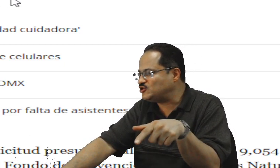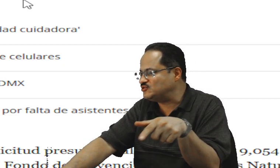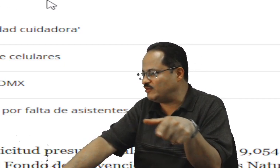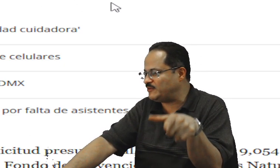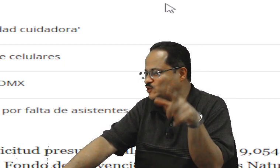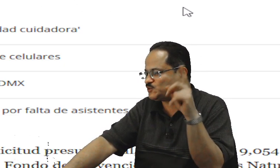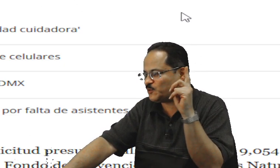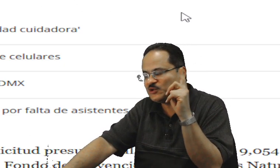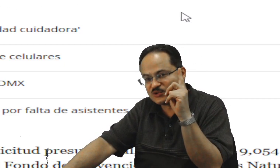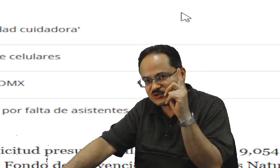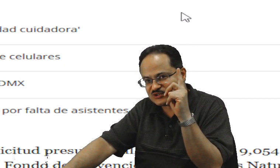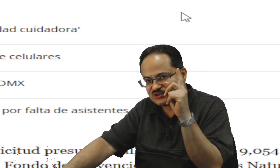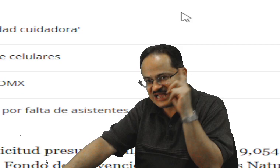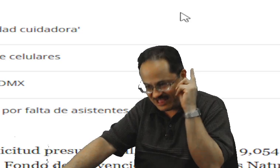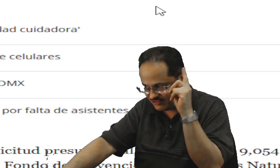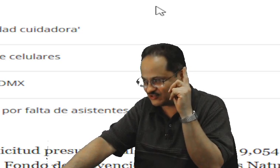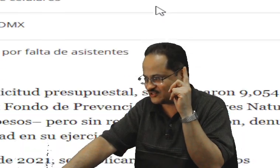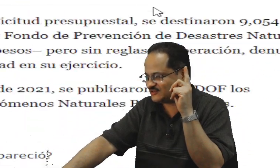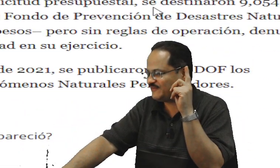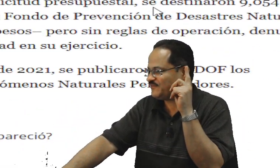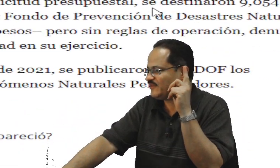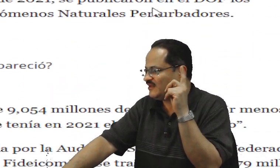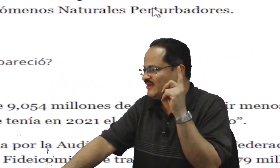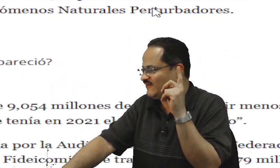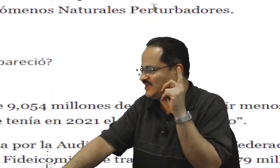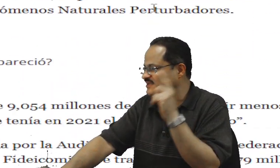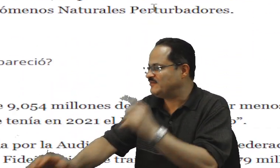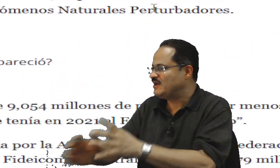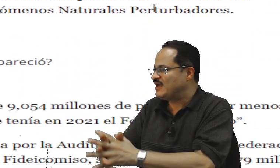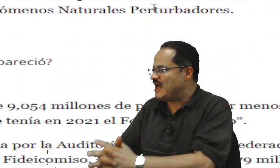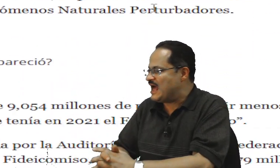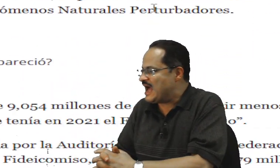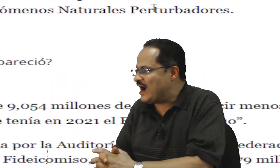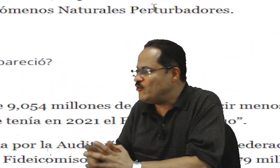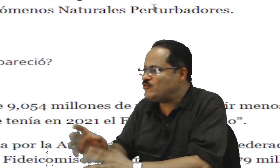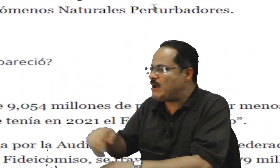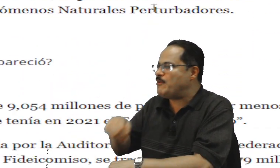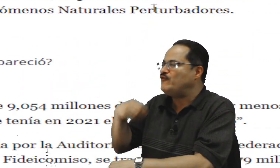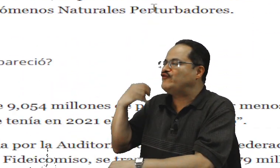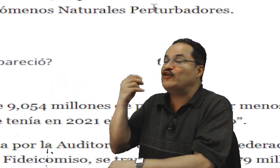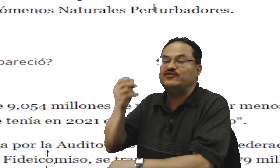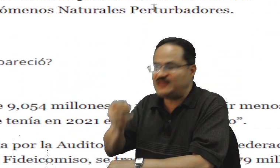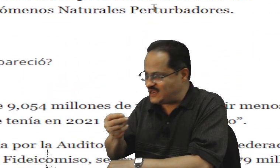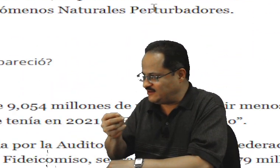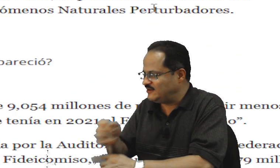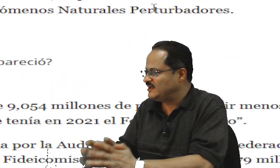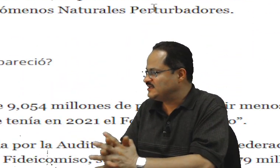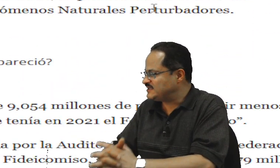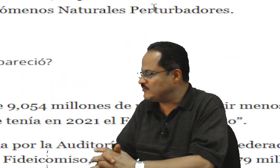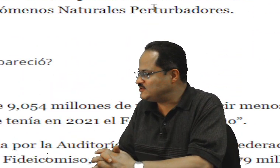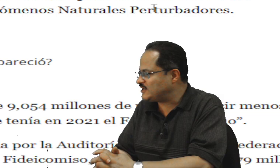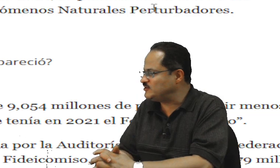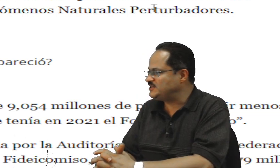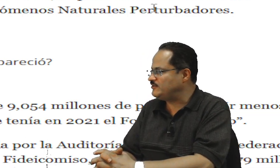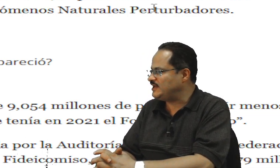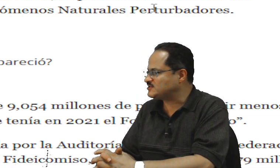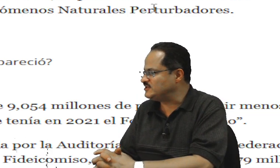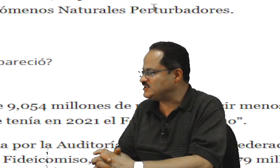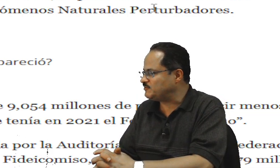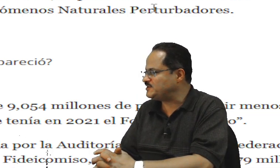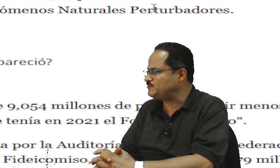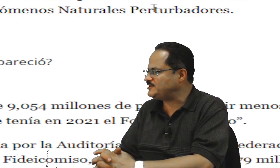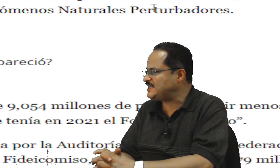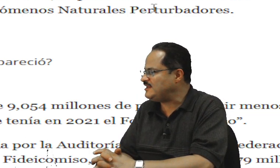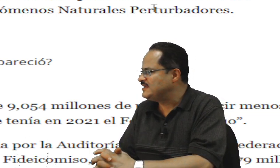dos nuevos fondos a dos fíjense a un nuevo fonden según se consignó en la